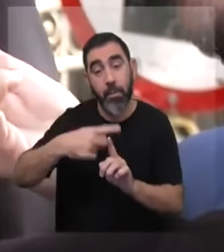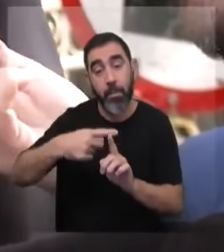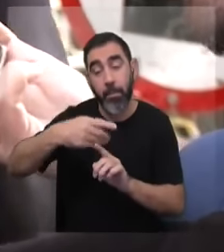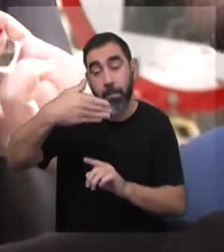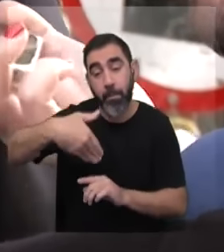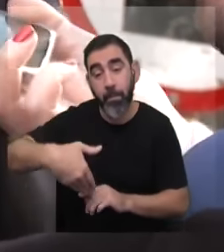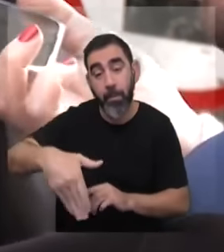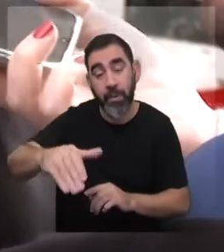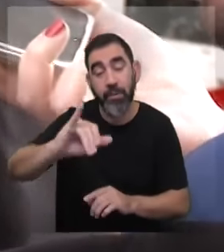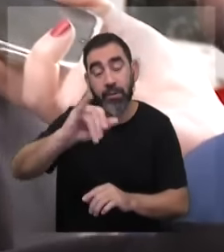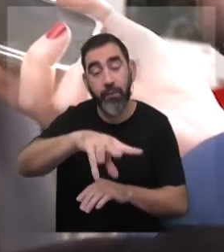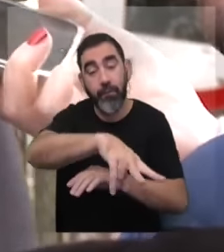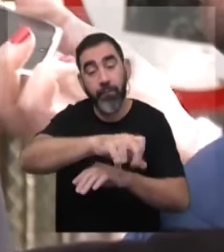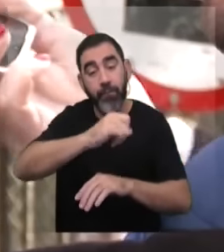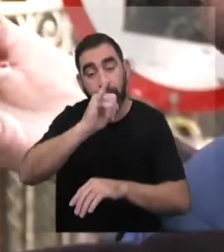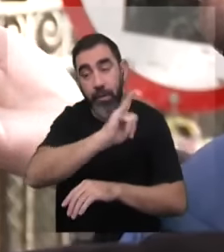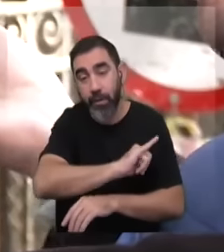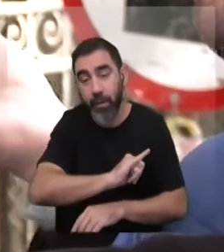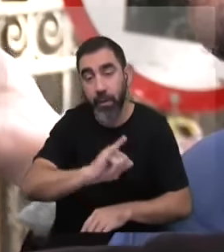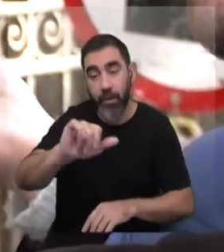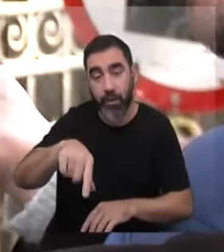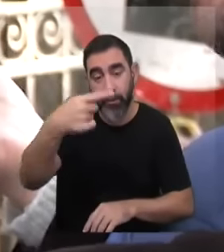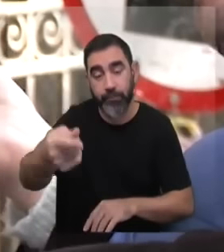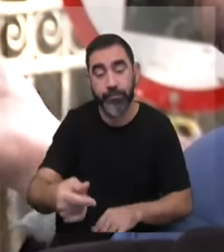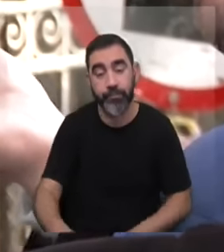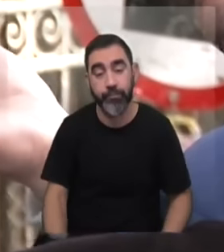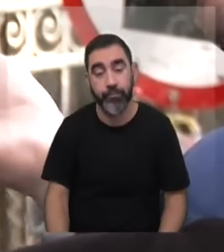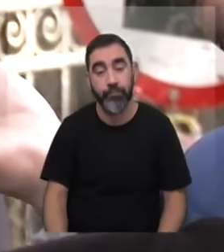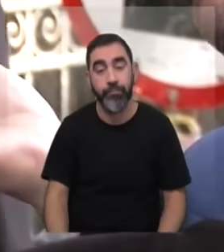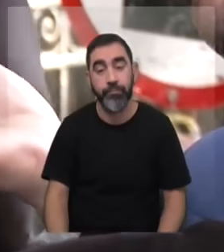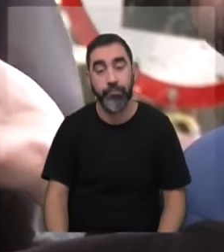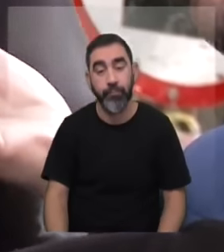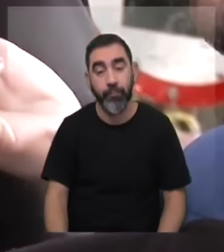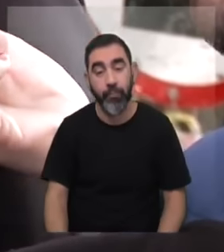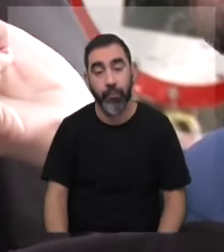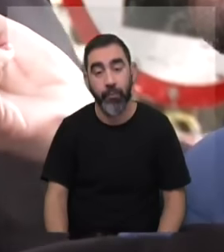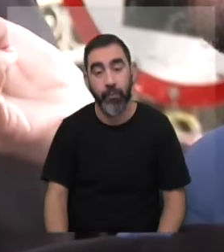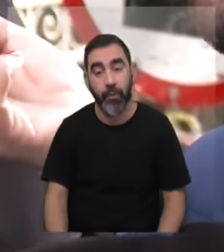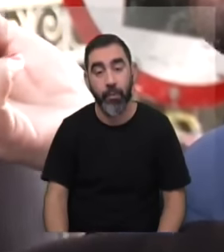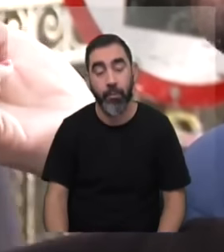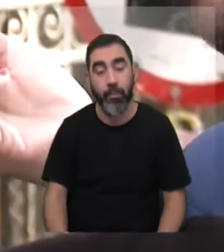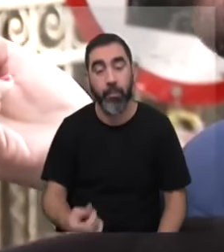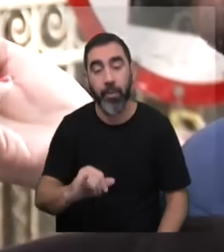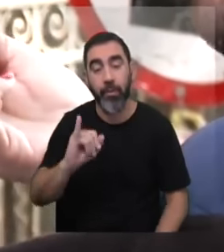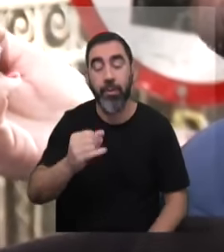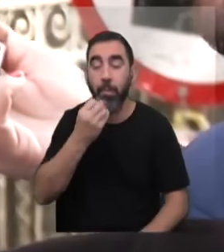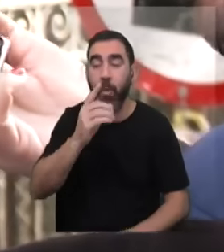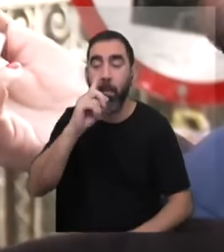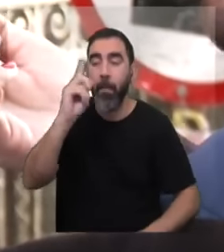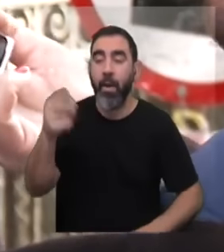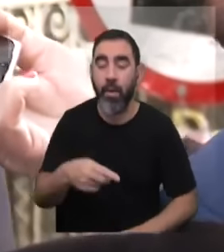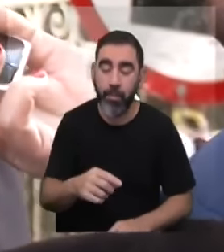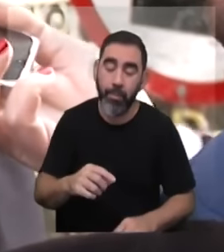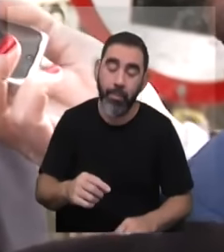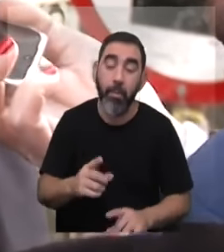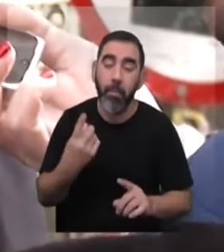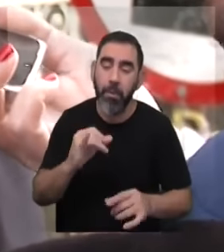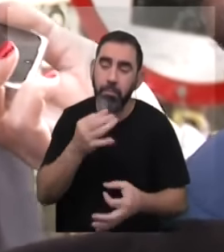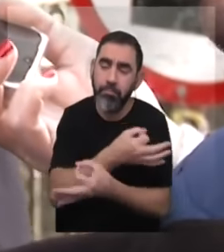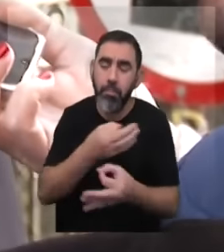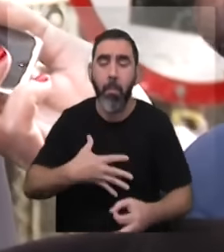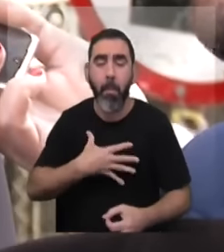se presentó ante la la fiscalía la denuncia pero seguramente con mayor celeridad hubiéramos estado más más contentos pero creo que también hay que destacar que el